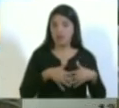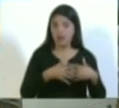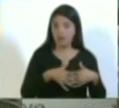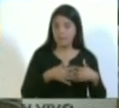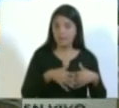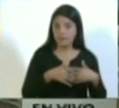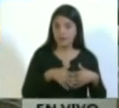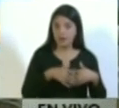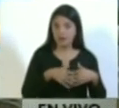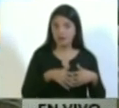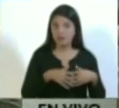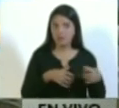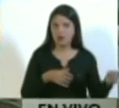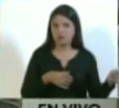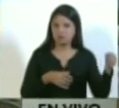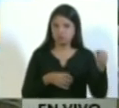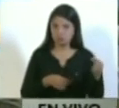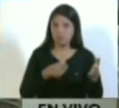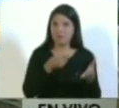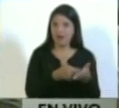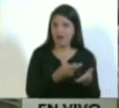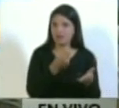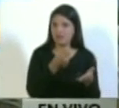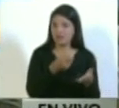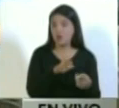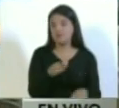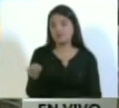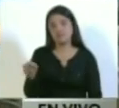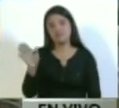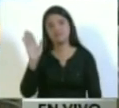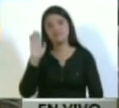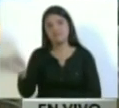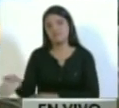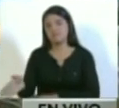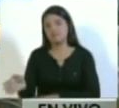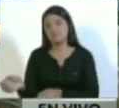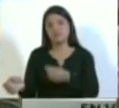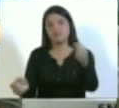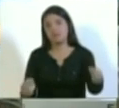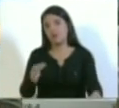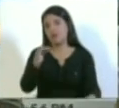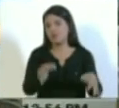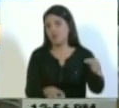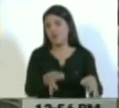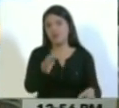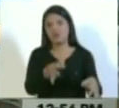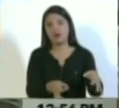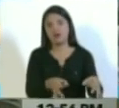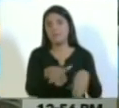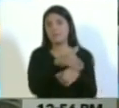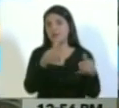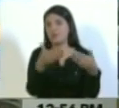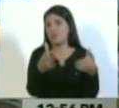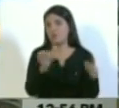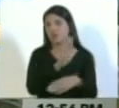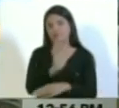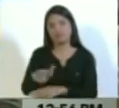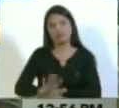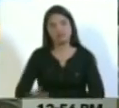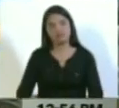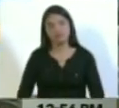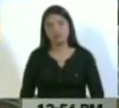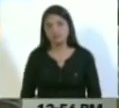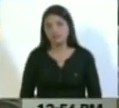colocar altas cantidades de dinero será puesto a la orden de los tribunales y a la orden del Ministerio Público.